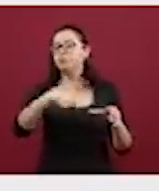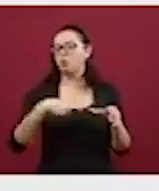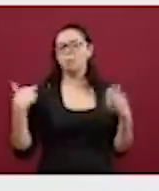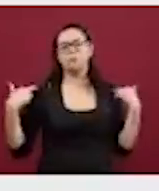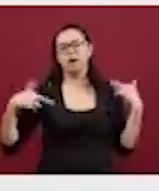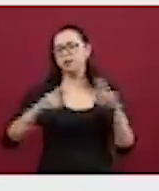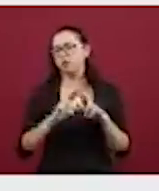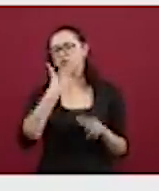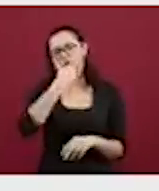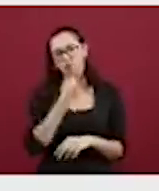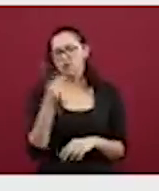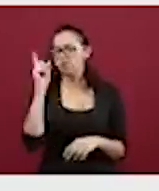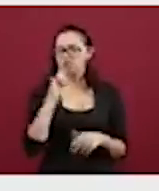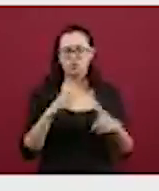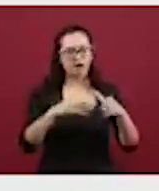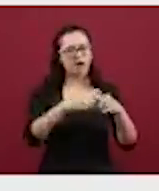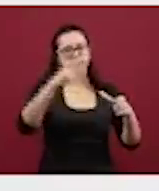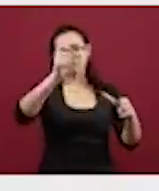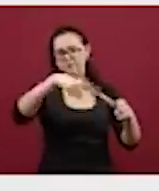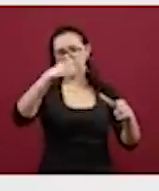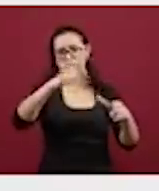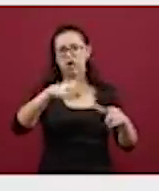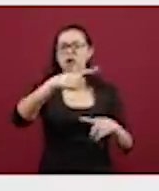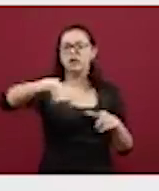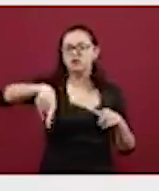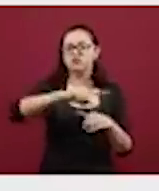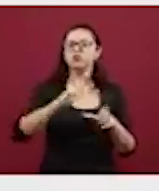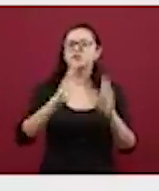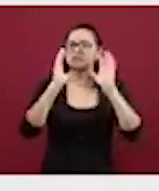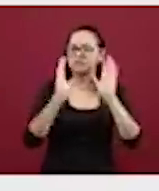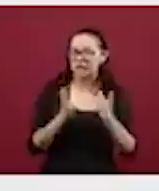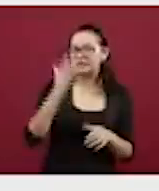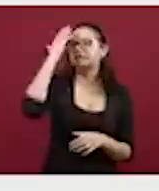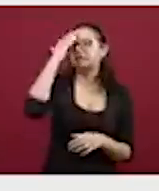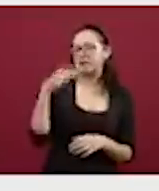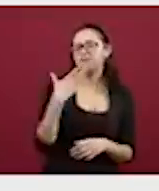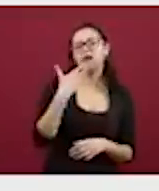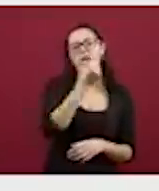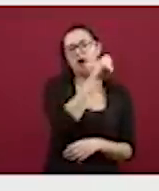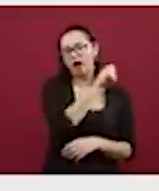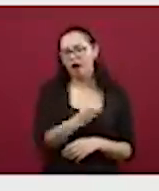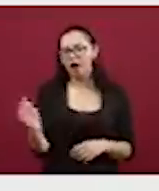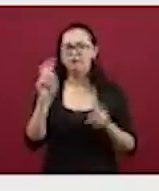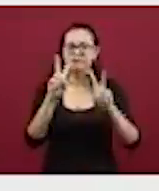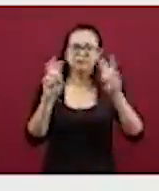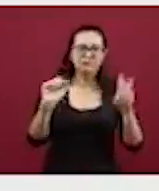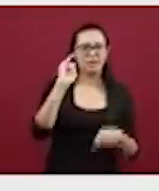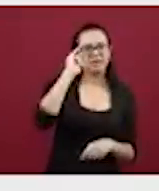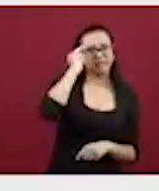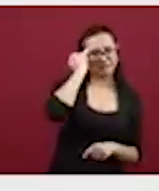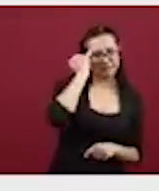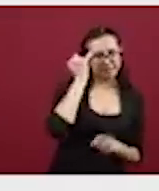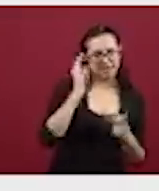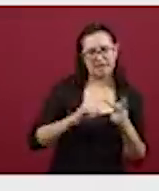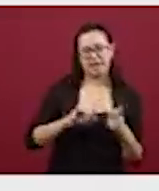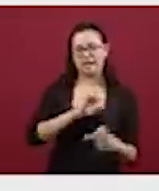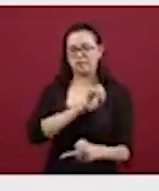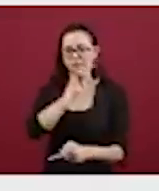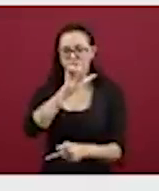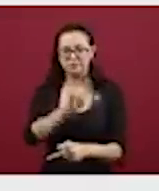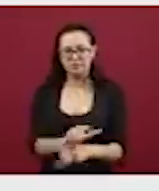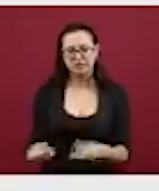maestros serán personas que ya hayan vivido frente a grupo y que sean expertas en educación indígena, en educación